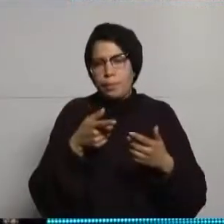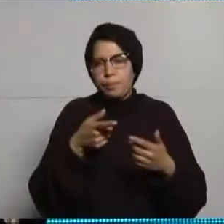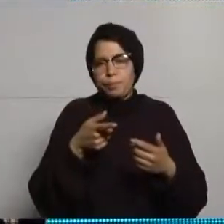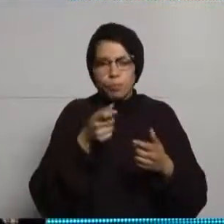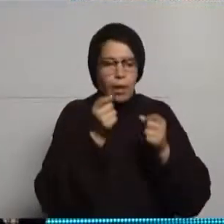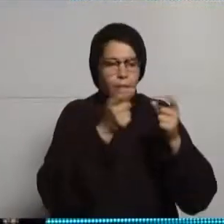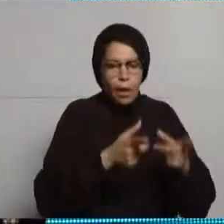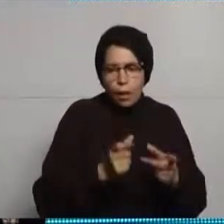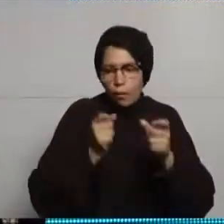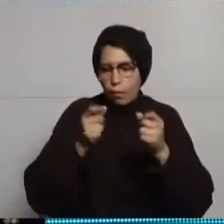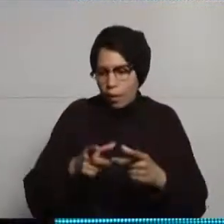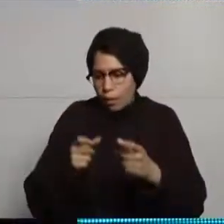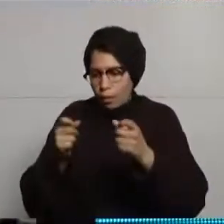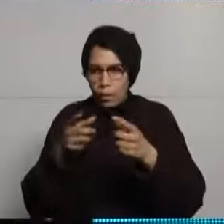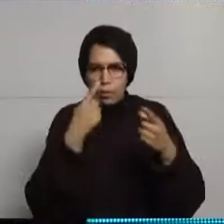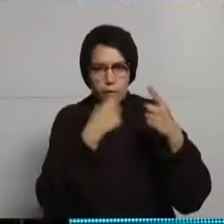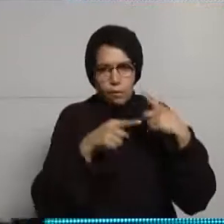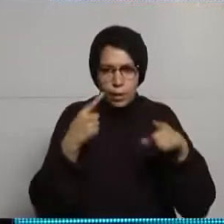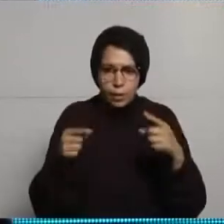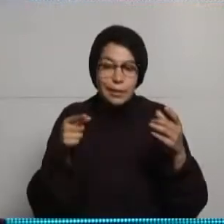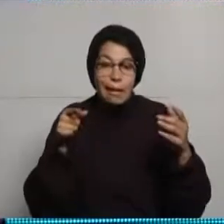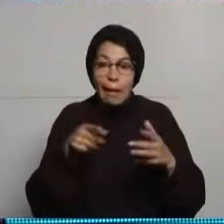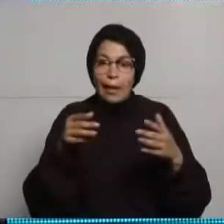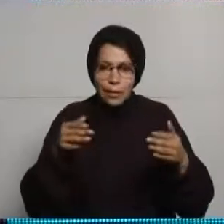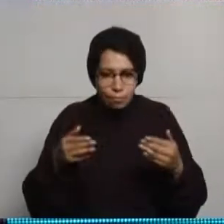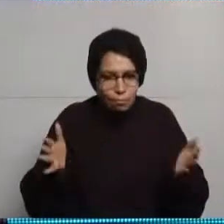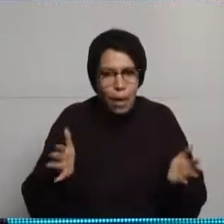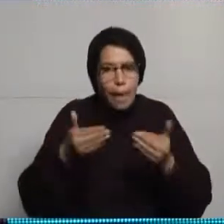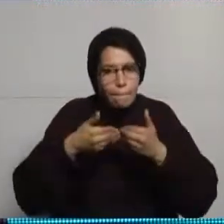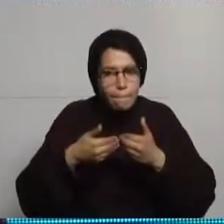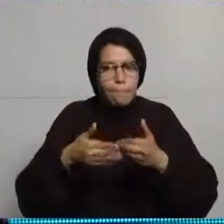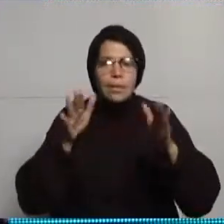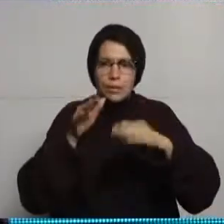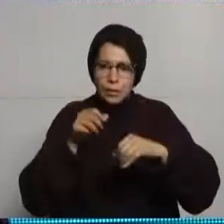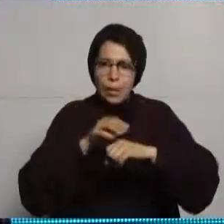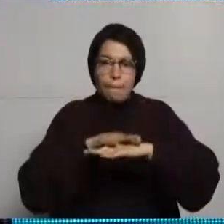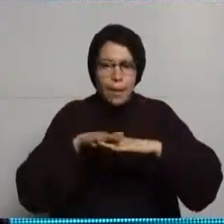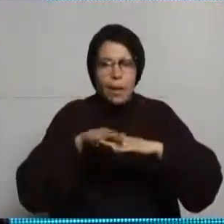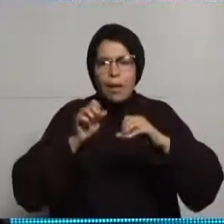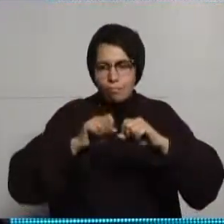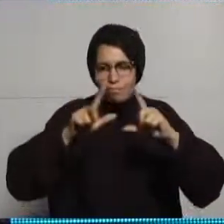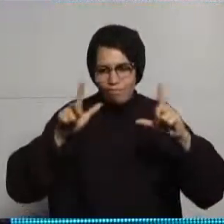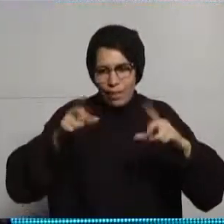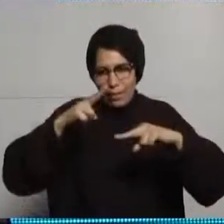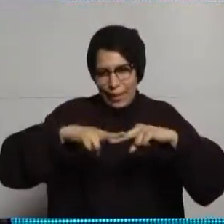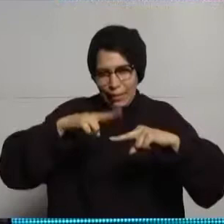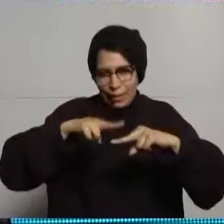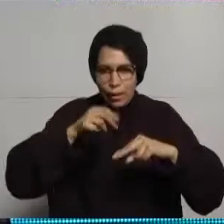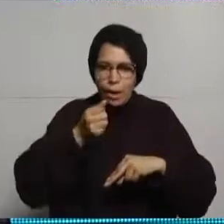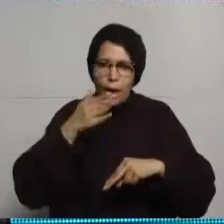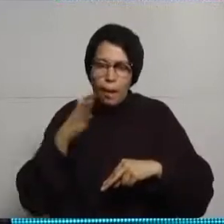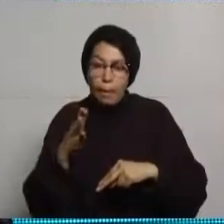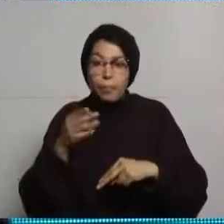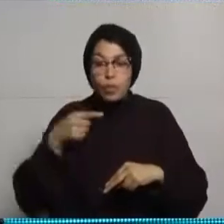trabajando y generando 100% lo que fue la plataforma, el equipo también de mapa. Yo tuve la posibilidad de estar en la parte de la moderación